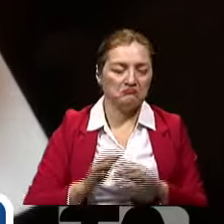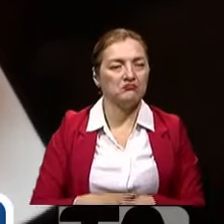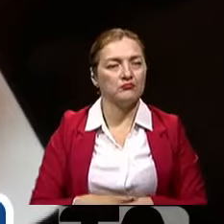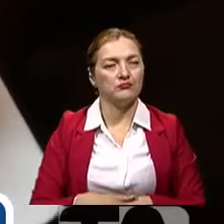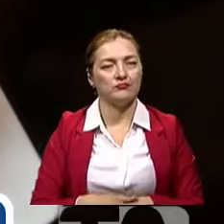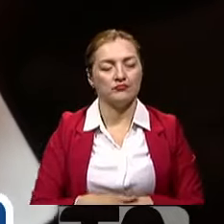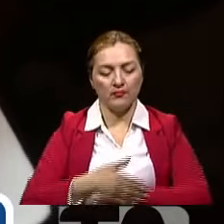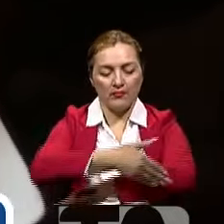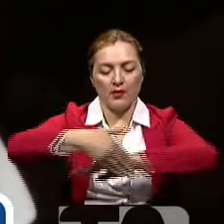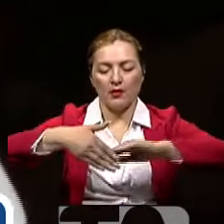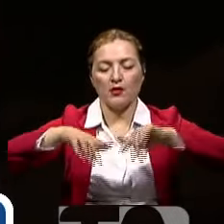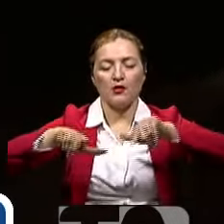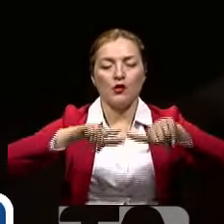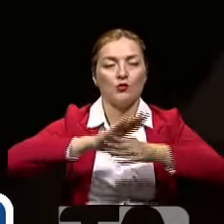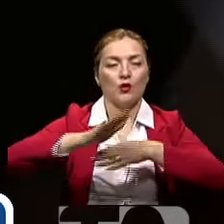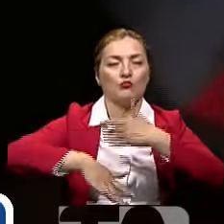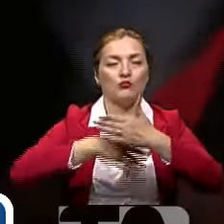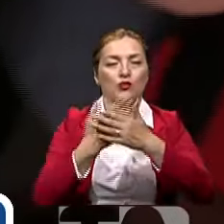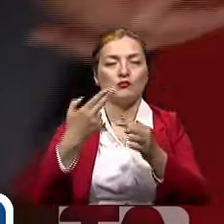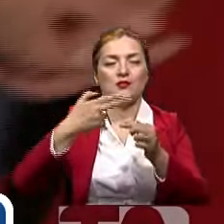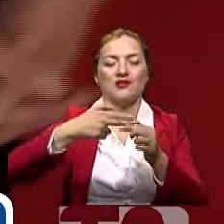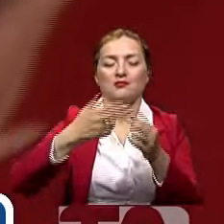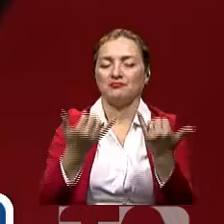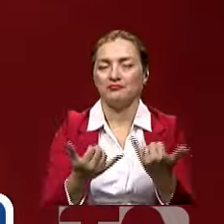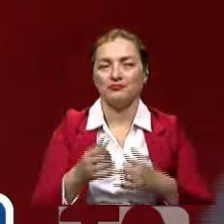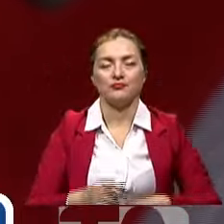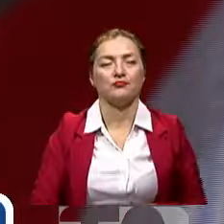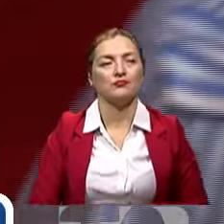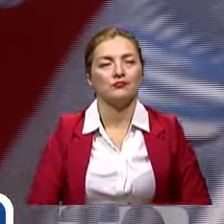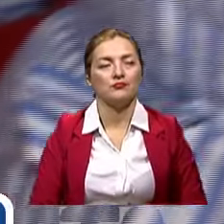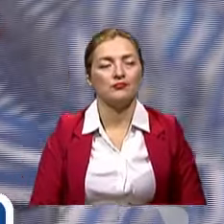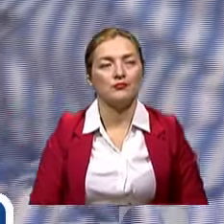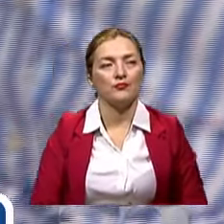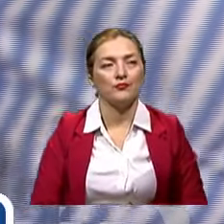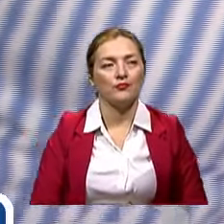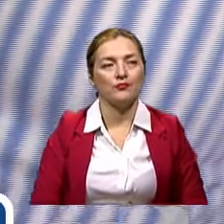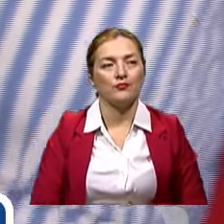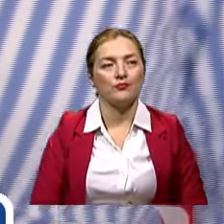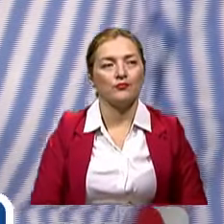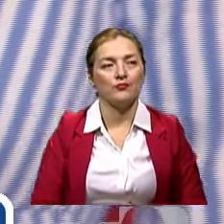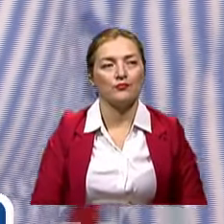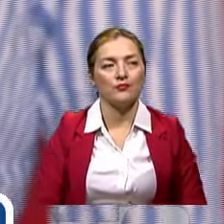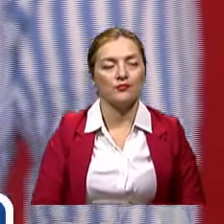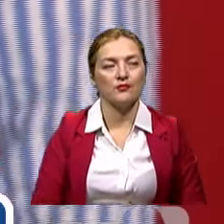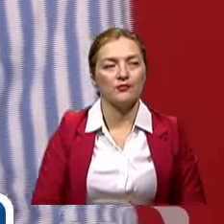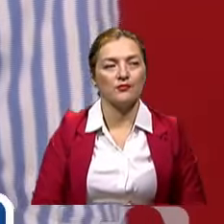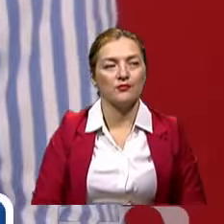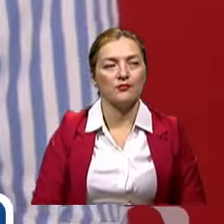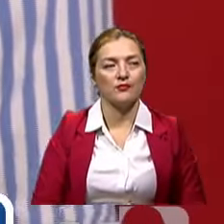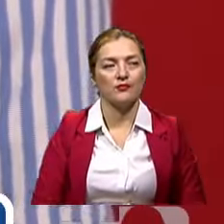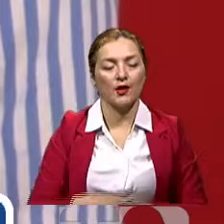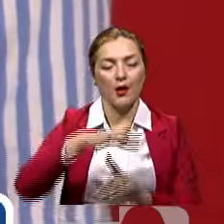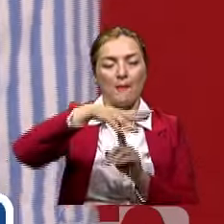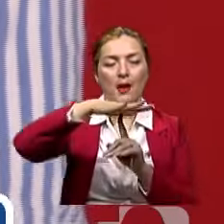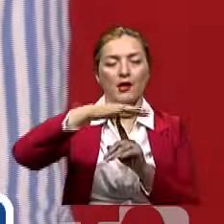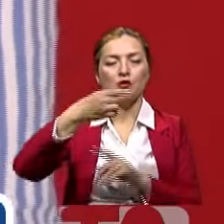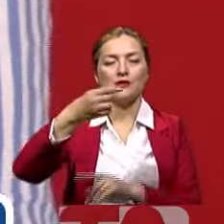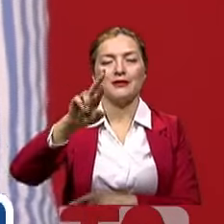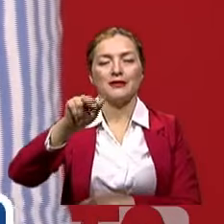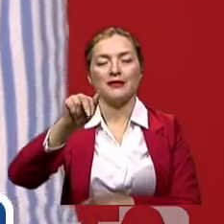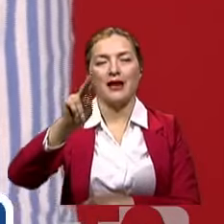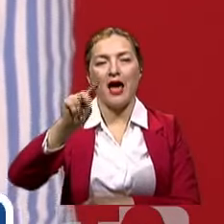¿Dónde estamos ubicados? Invitemos a todos para que vengan a visitarla. Sí, estamos ubicados en el Parque de la Grande